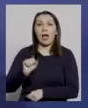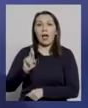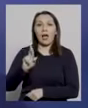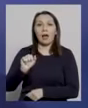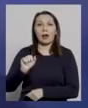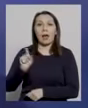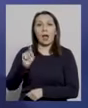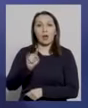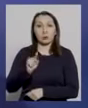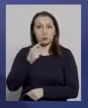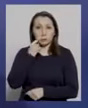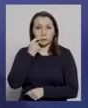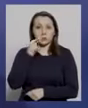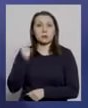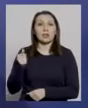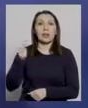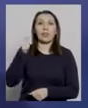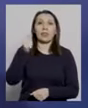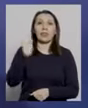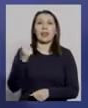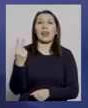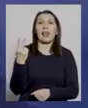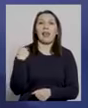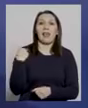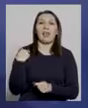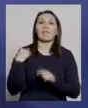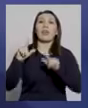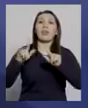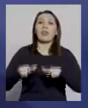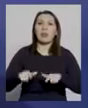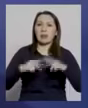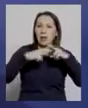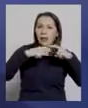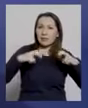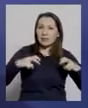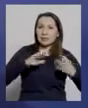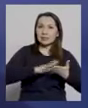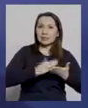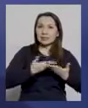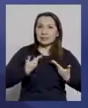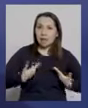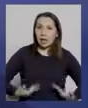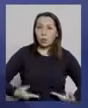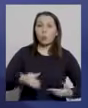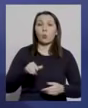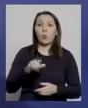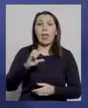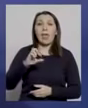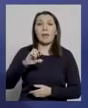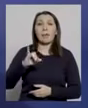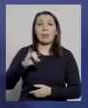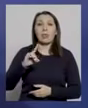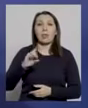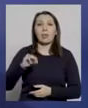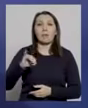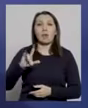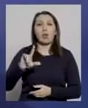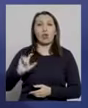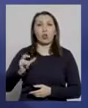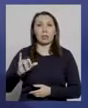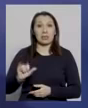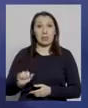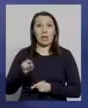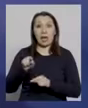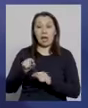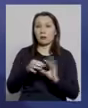Araos, director o jefe del Departamento de Epidemiología, ya que también a través de las palabras